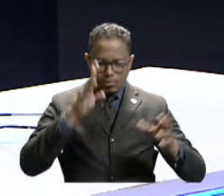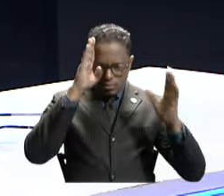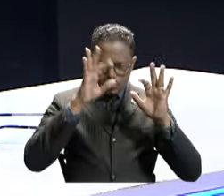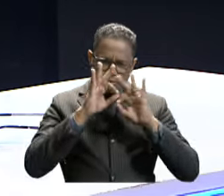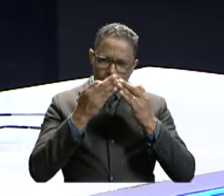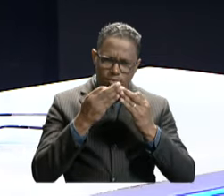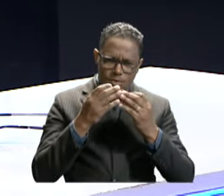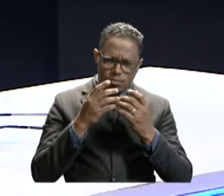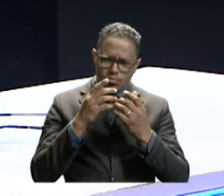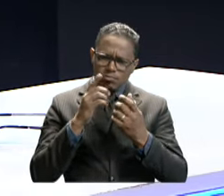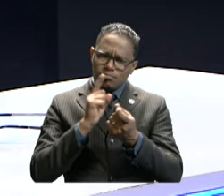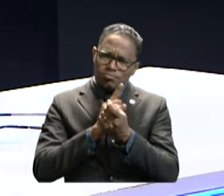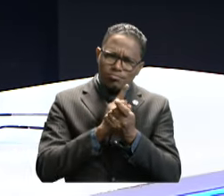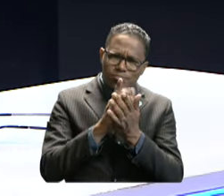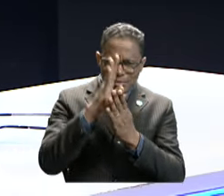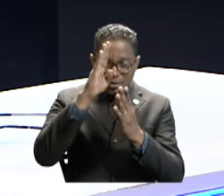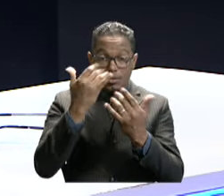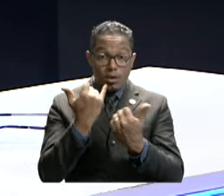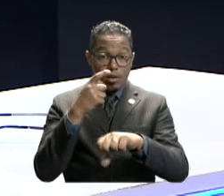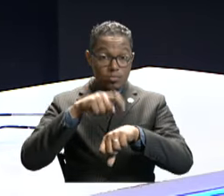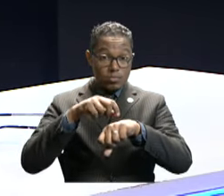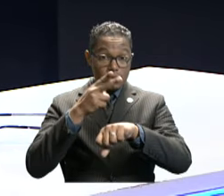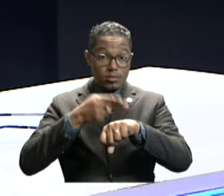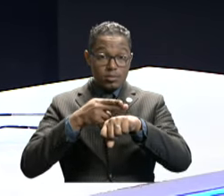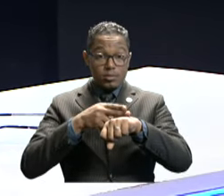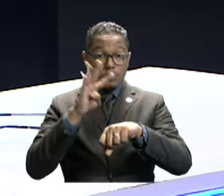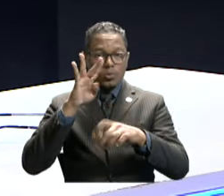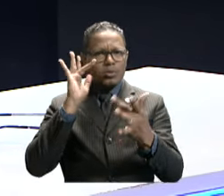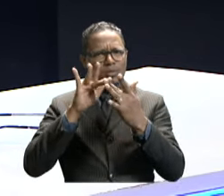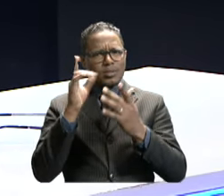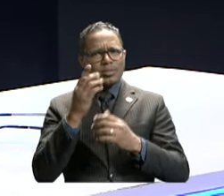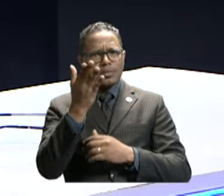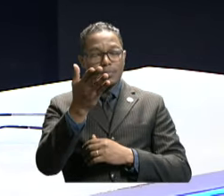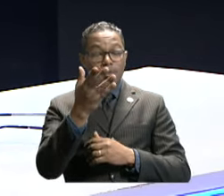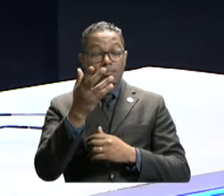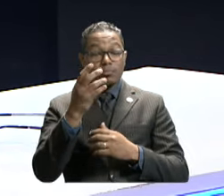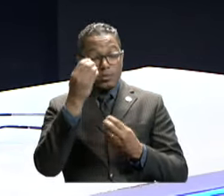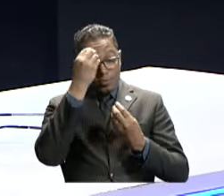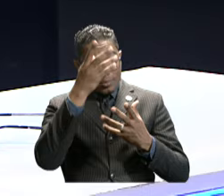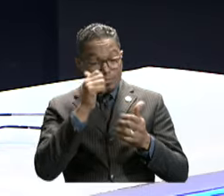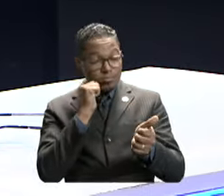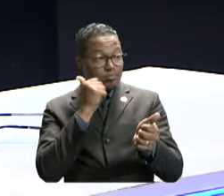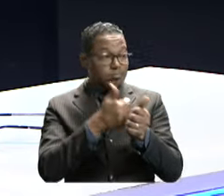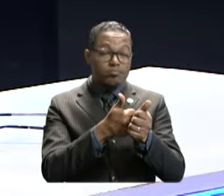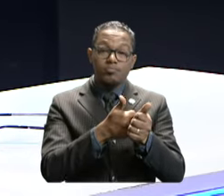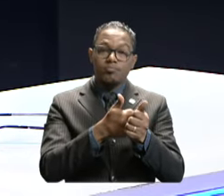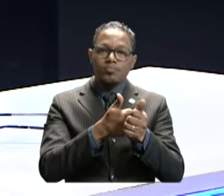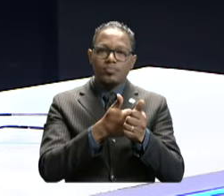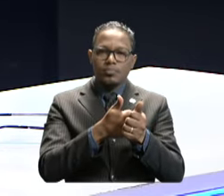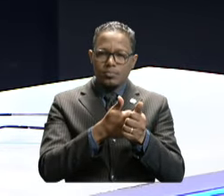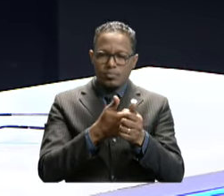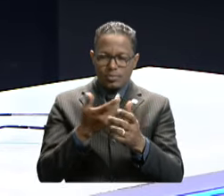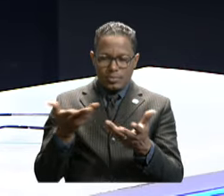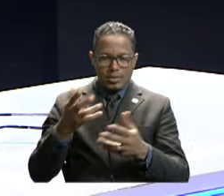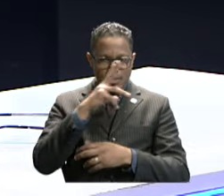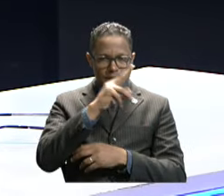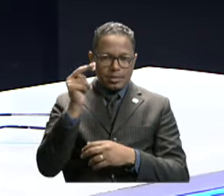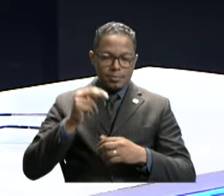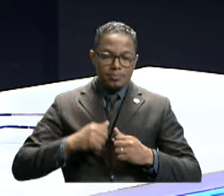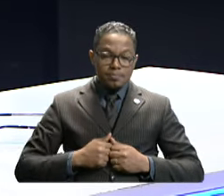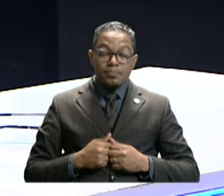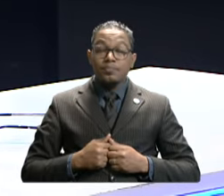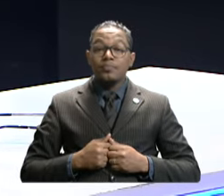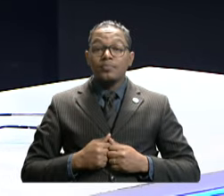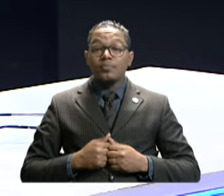Hola familia, un gusto saludarlos a esta hora de la tarde. El 4, como siempre, conecta con una actualización informativa. Agradecidos de Central de Noticias.